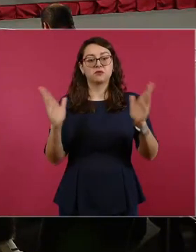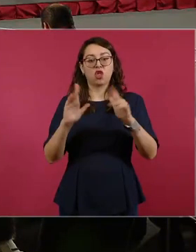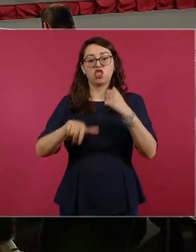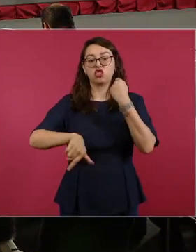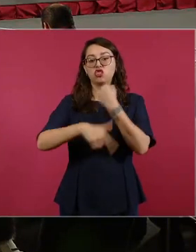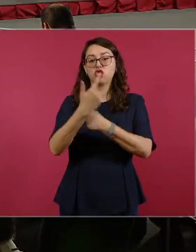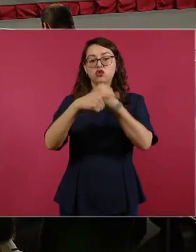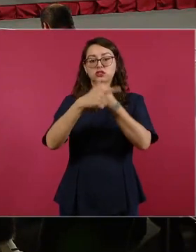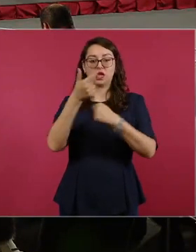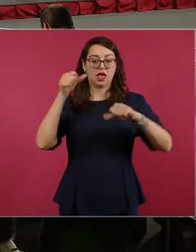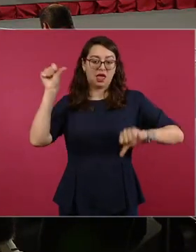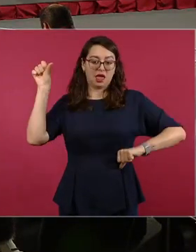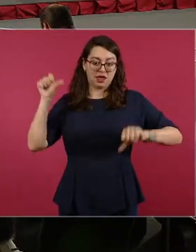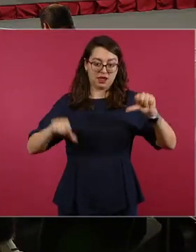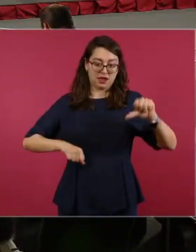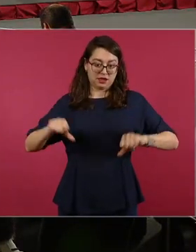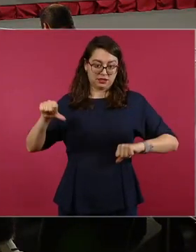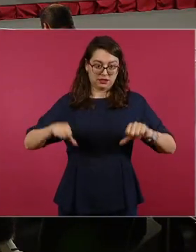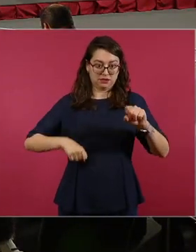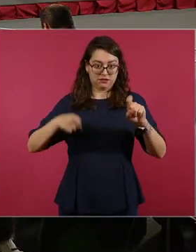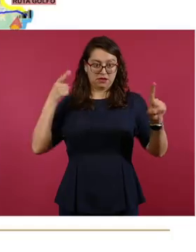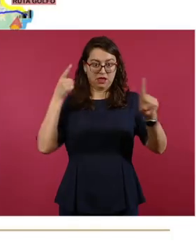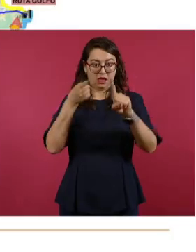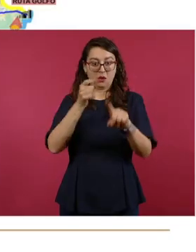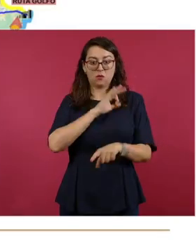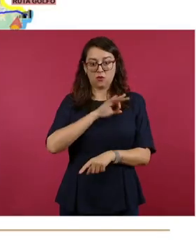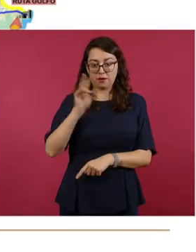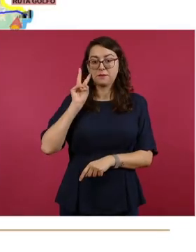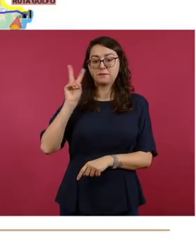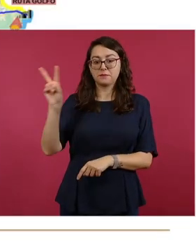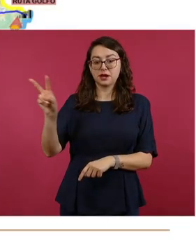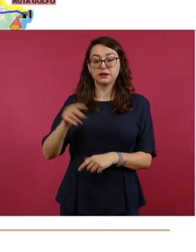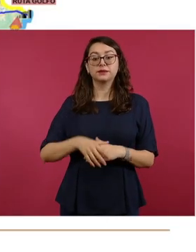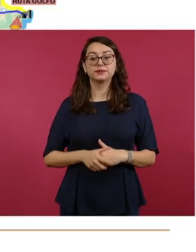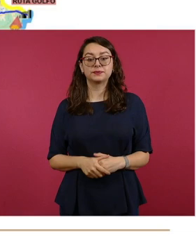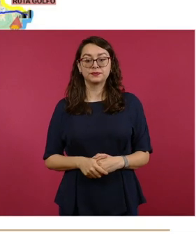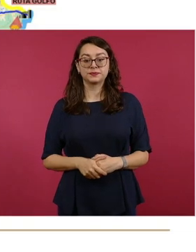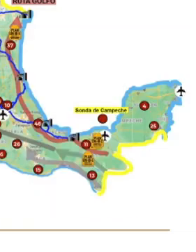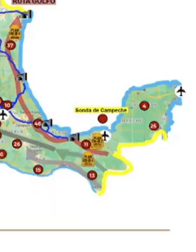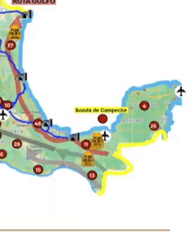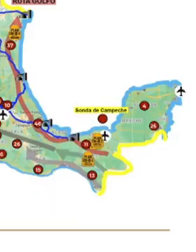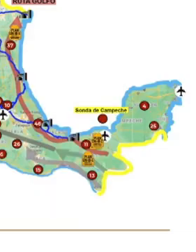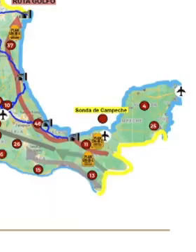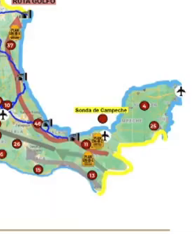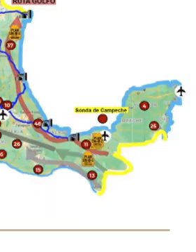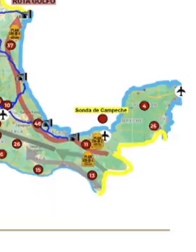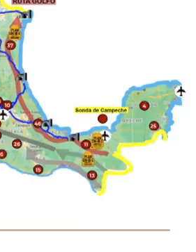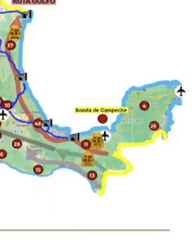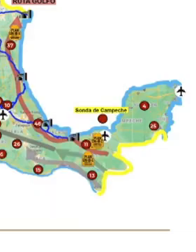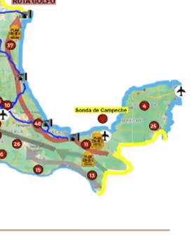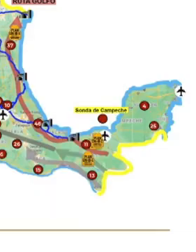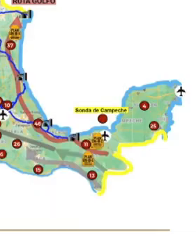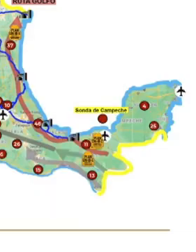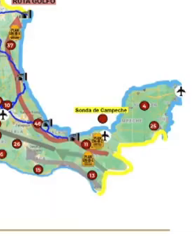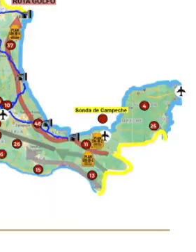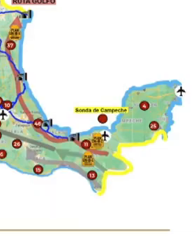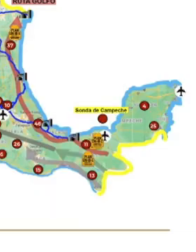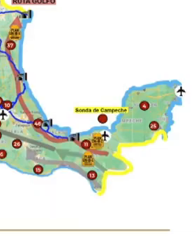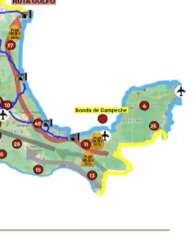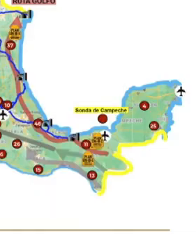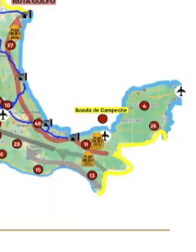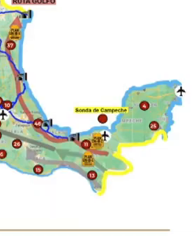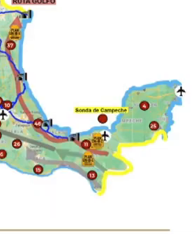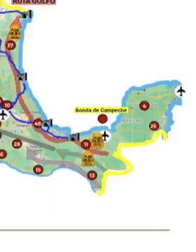cuales pueden ustedes observar en la pantalla, entre ellas la Estrategia Nacional de Seguridad Pública, la Estrategia para Fortalecimiento de las